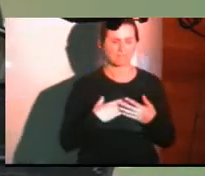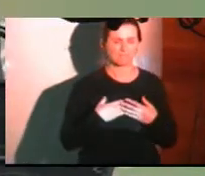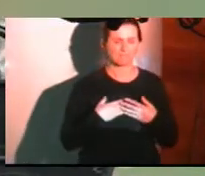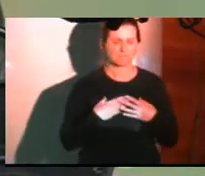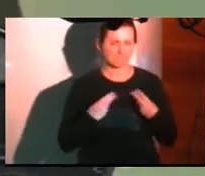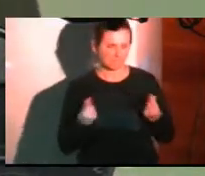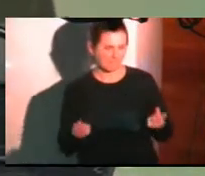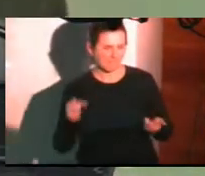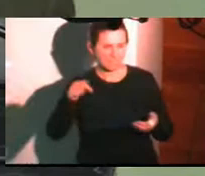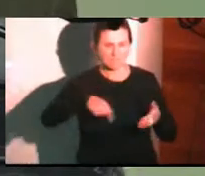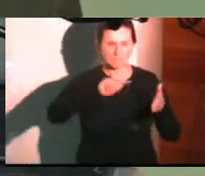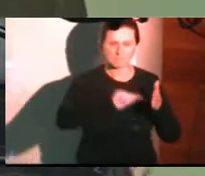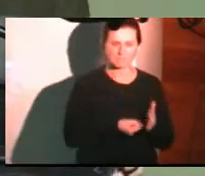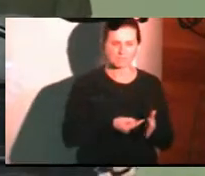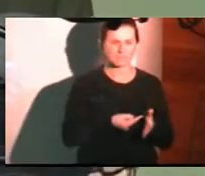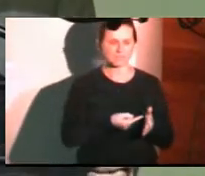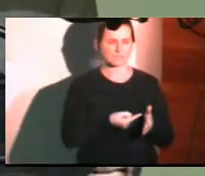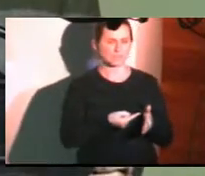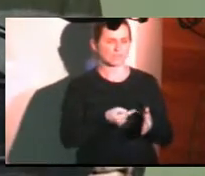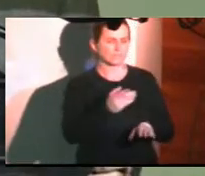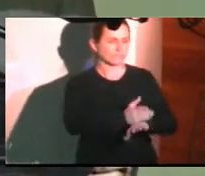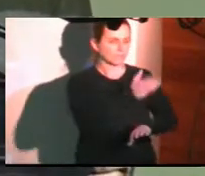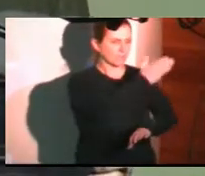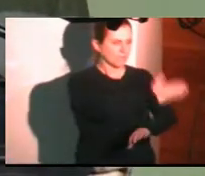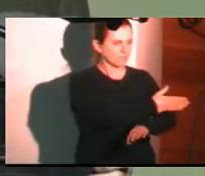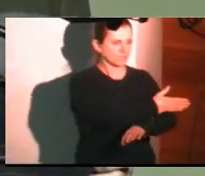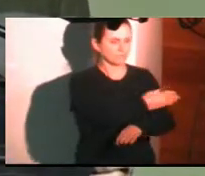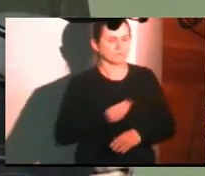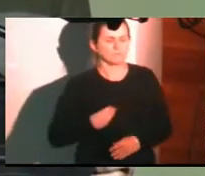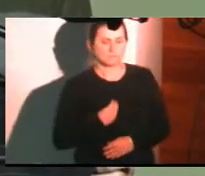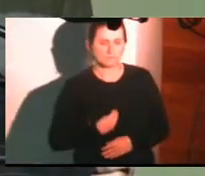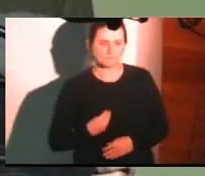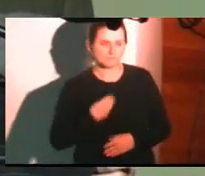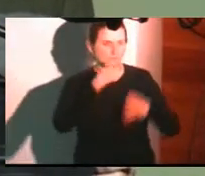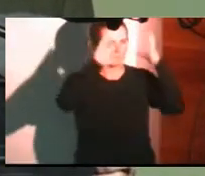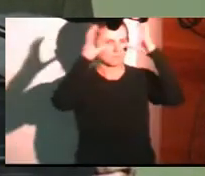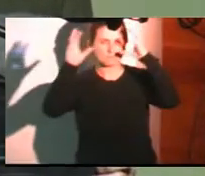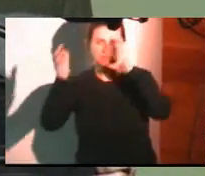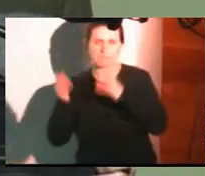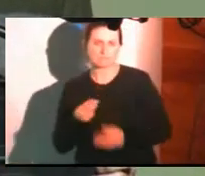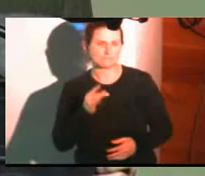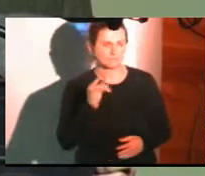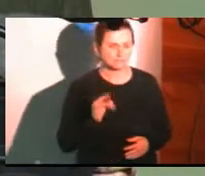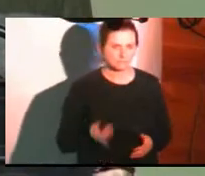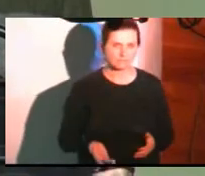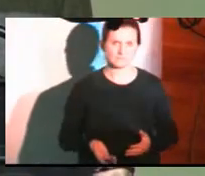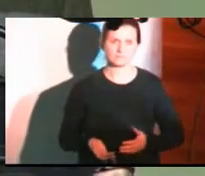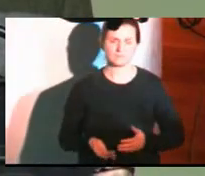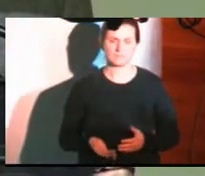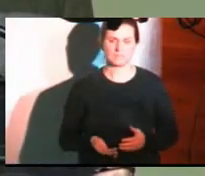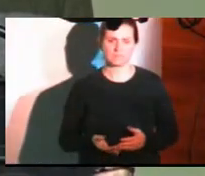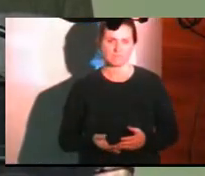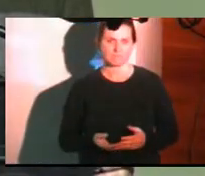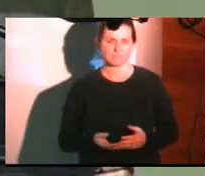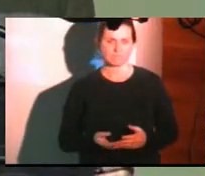que, como decía Rodolfo, sufrió los embates del volcán, del Cordoncauye Puyehue,